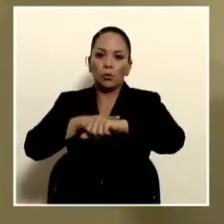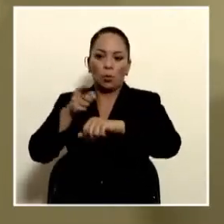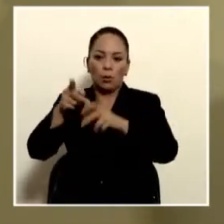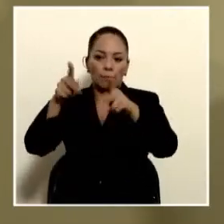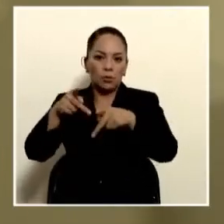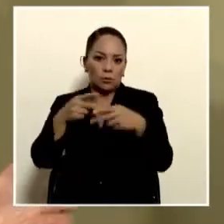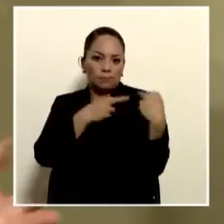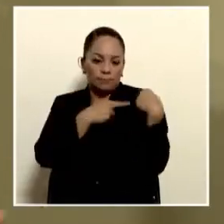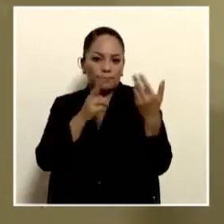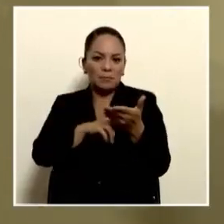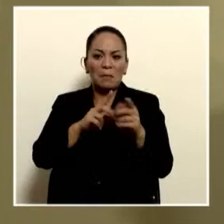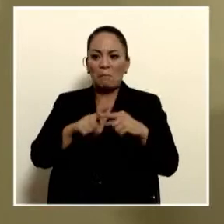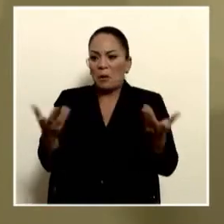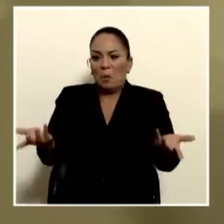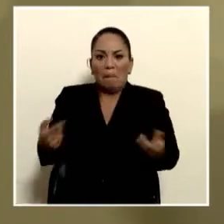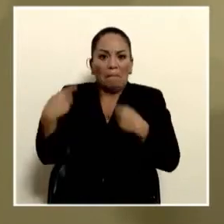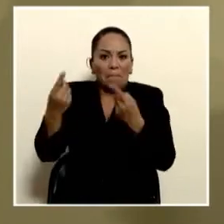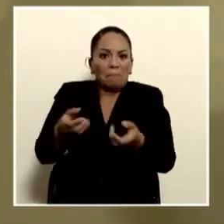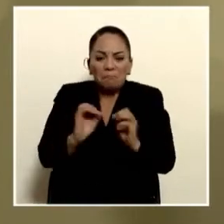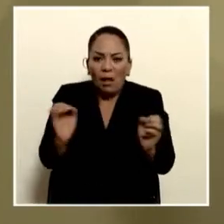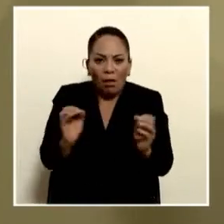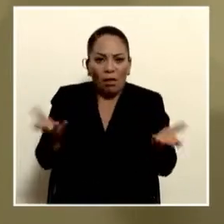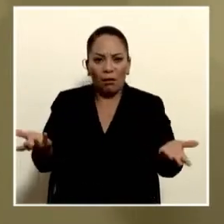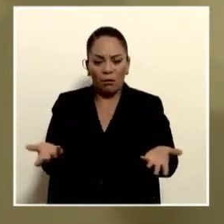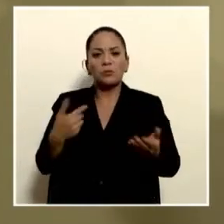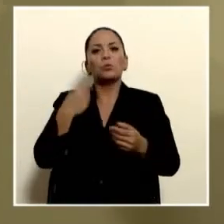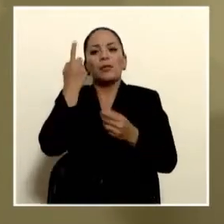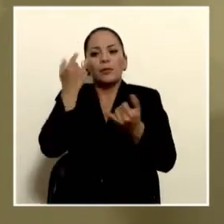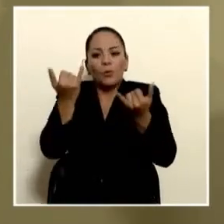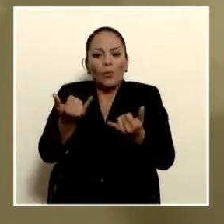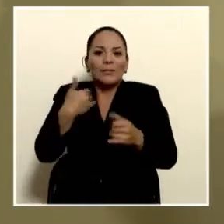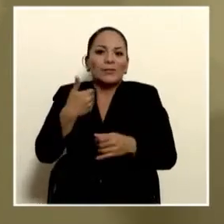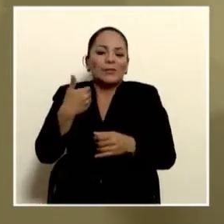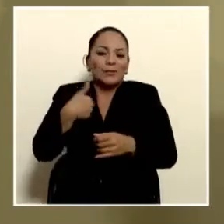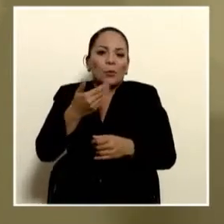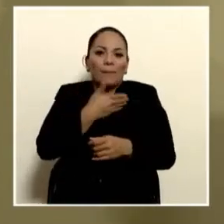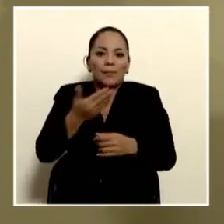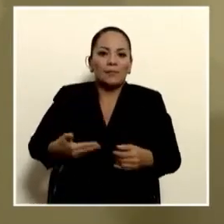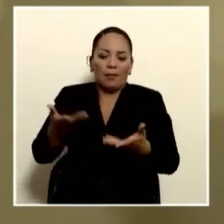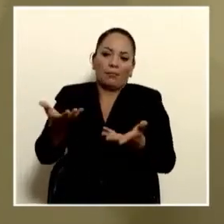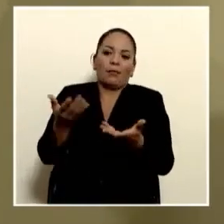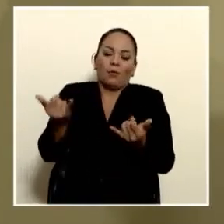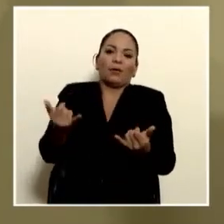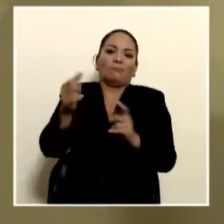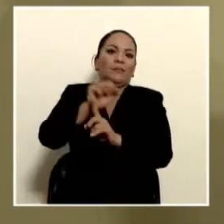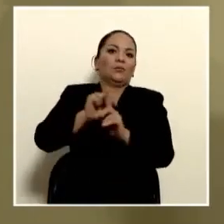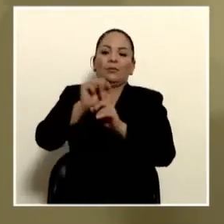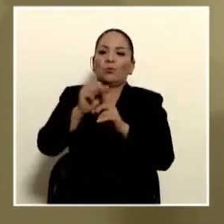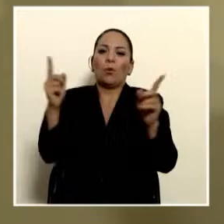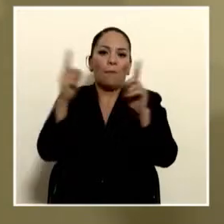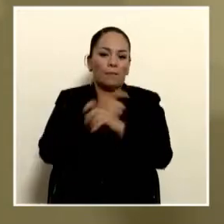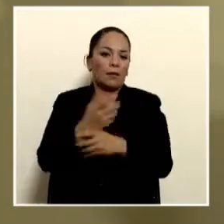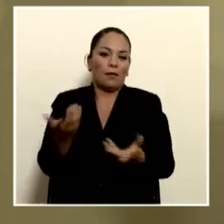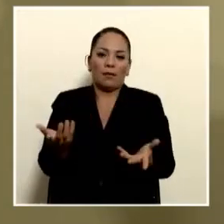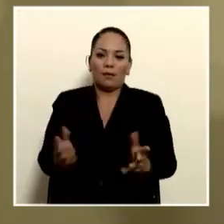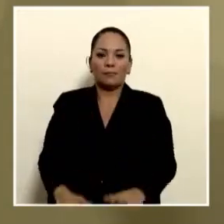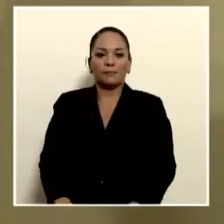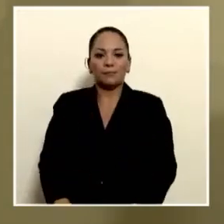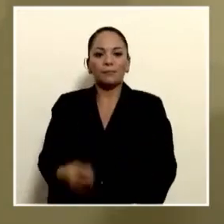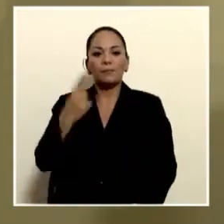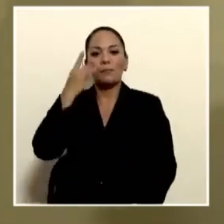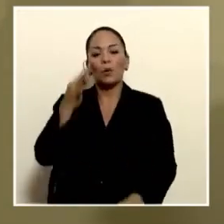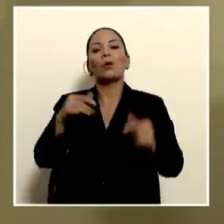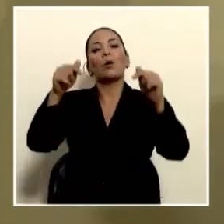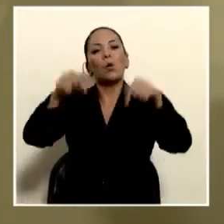concesionario. De ahí nada pasó y hoy yo entiendo al señor presidente y se encuentra con una situación complicada. Yo creo que